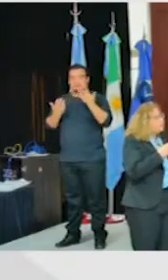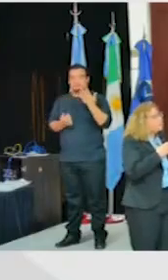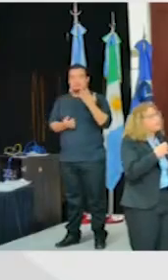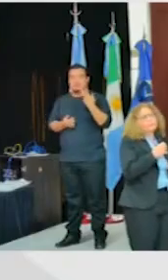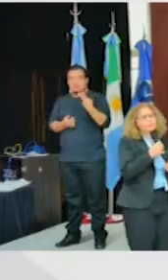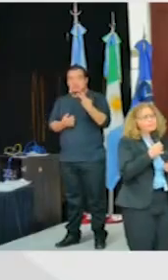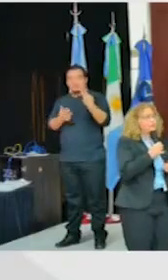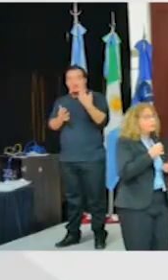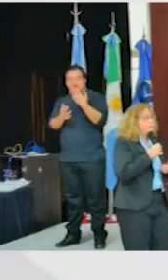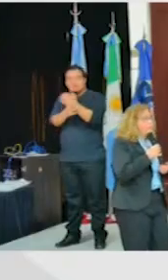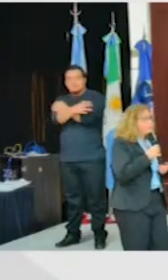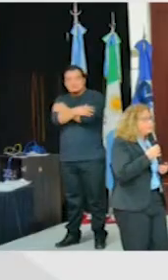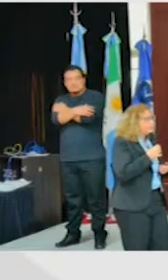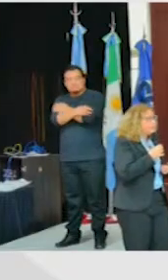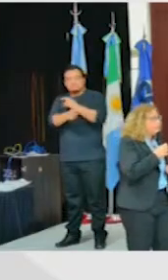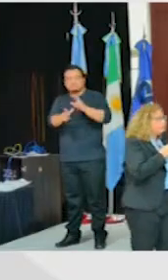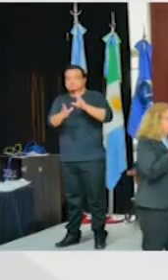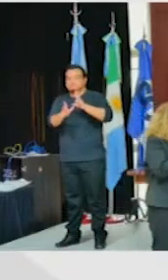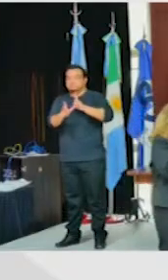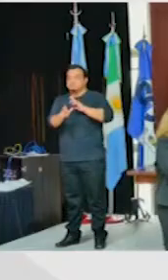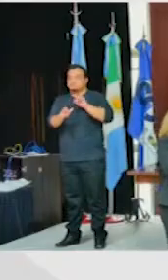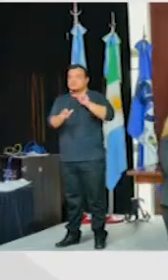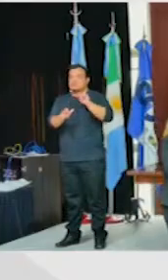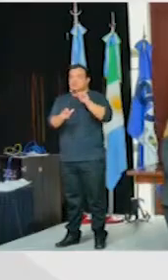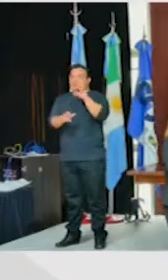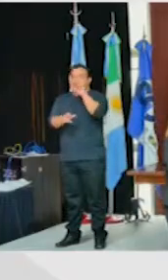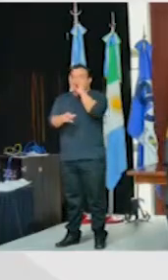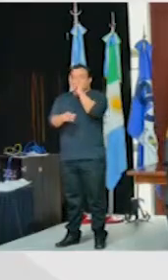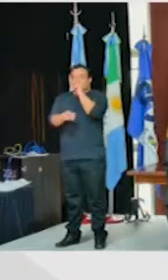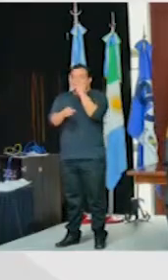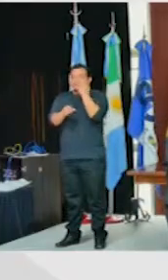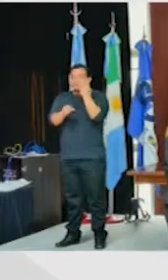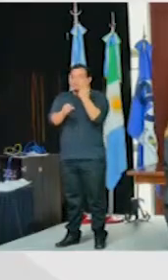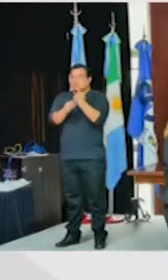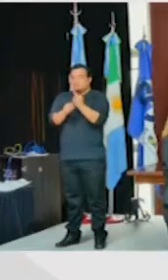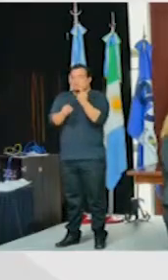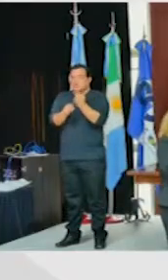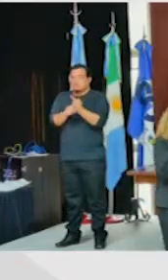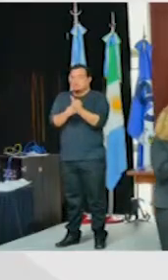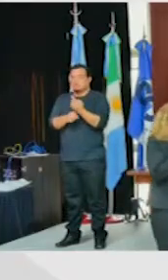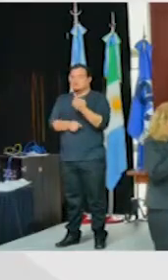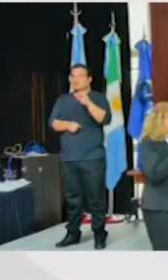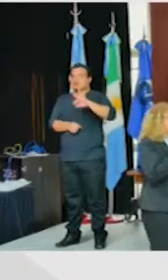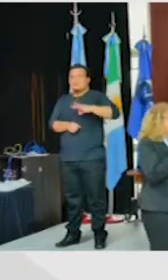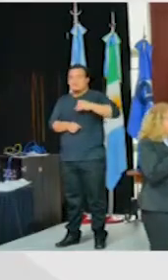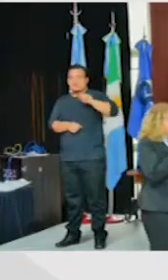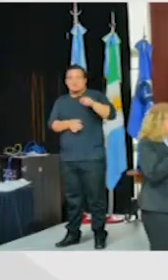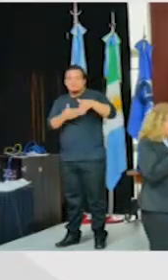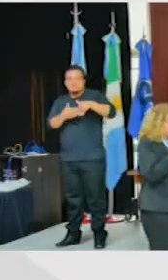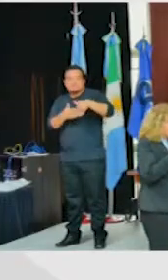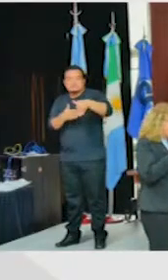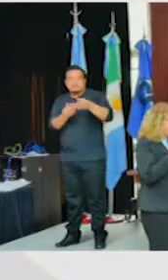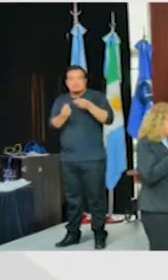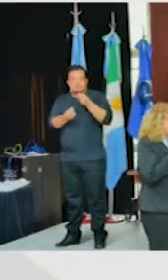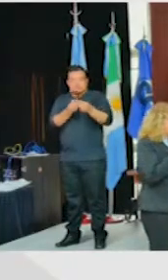Me dijo que no daba más, que no sabía si tenía el coraje para seguir viviendo sin ella. Llegó su hijo, se abrazaron,